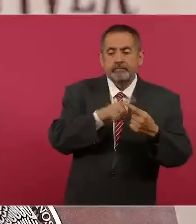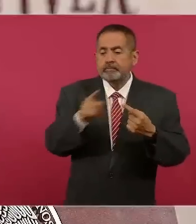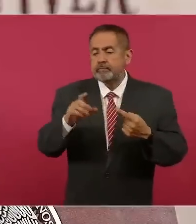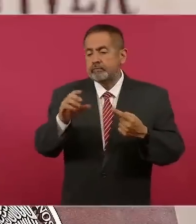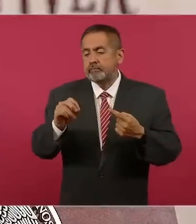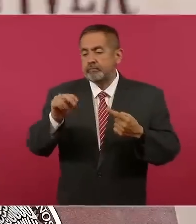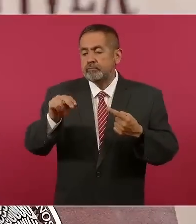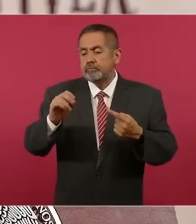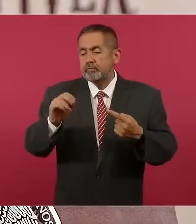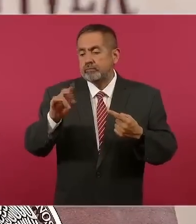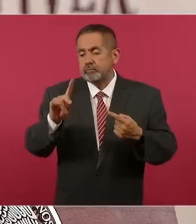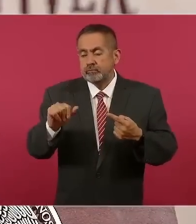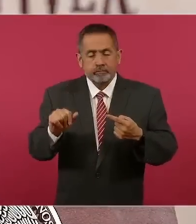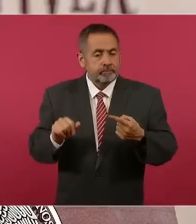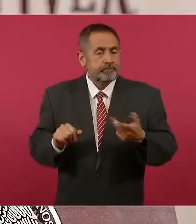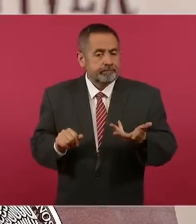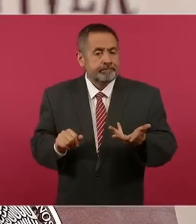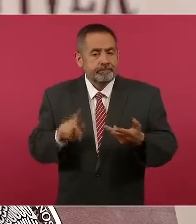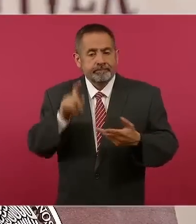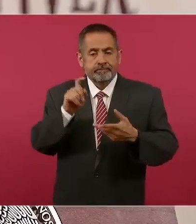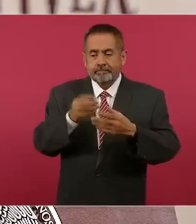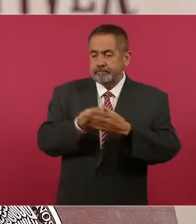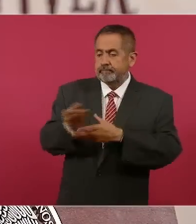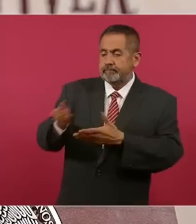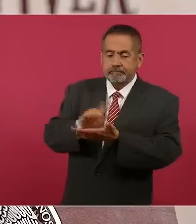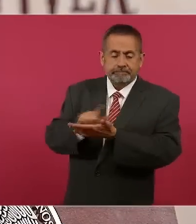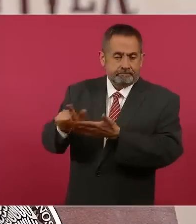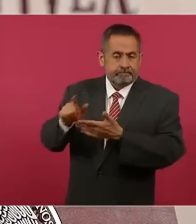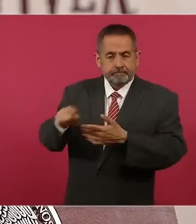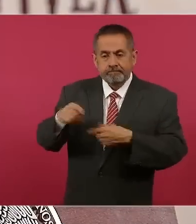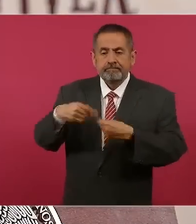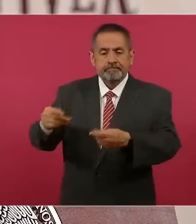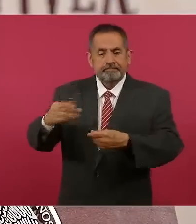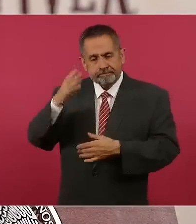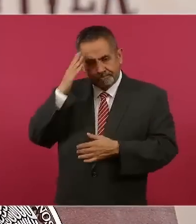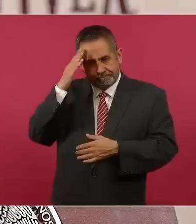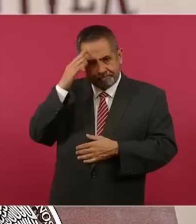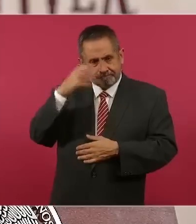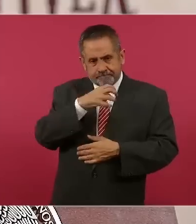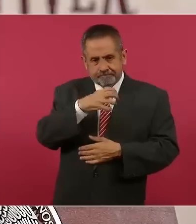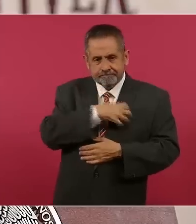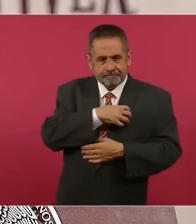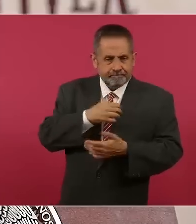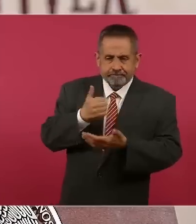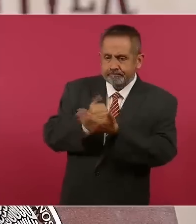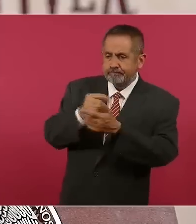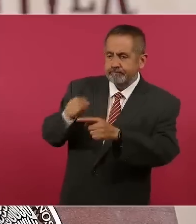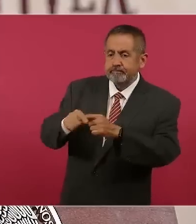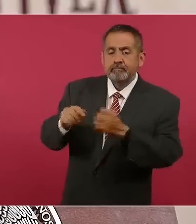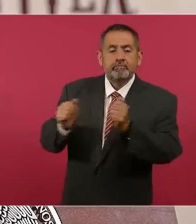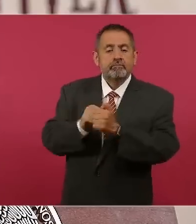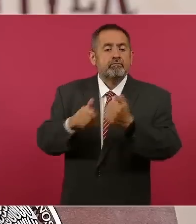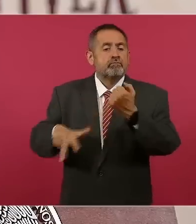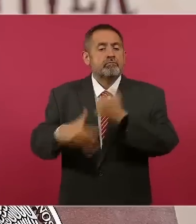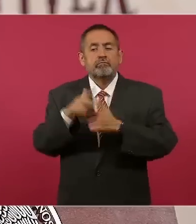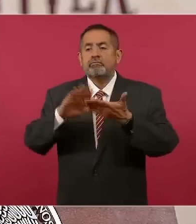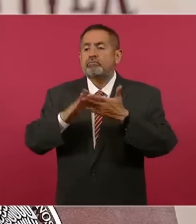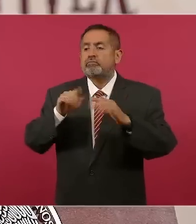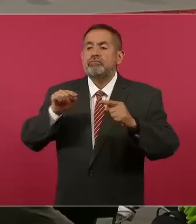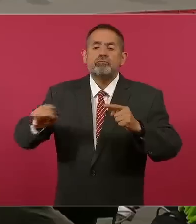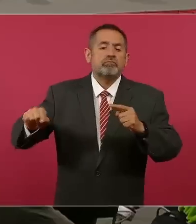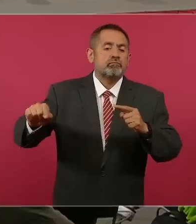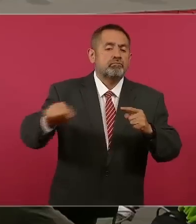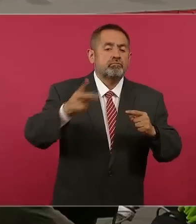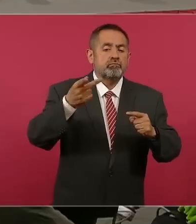El objetivo es suministrar de agua potable a la cabecera municipal de Concordia y a 13 comunidades con una capacidad de 89 litros